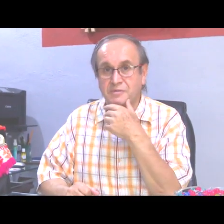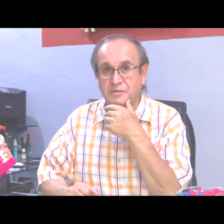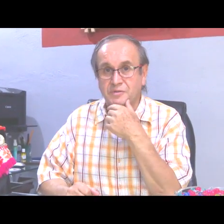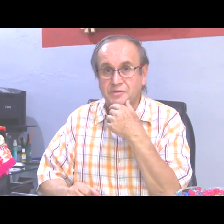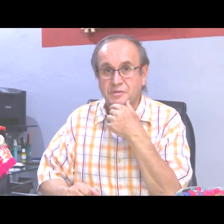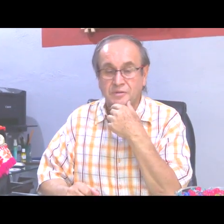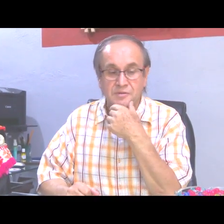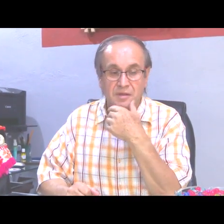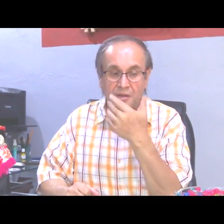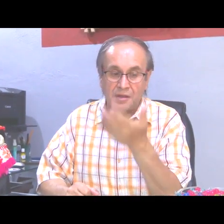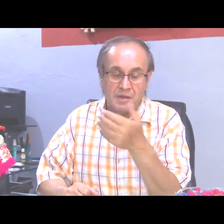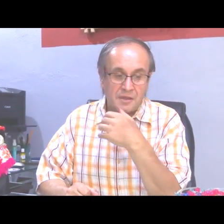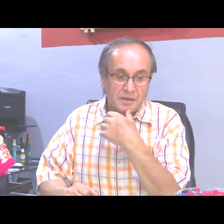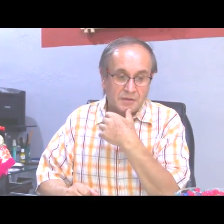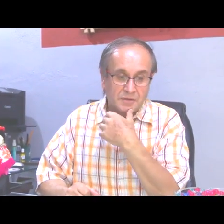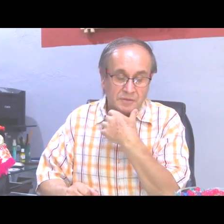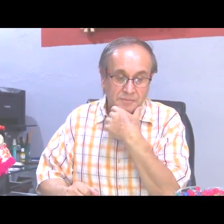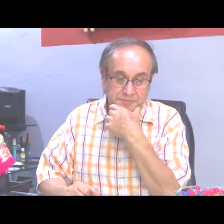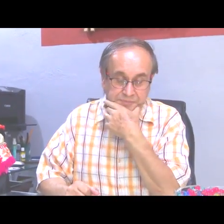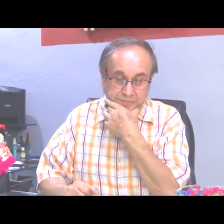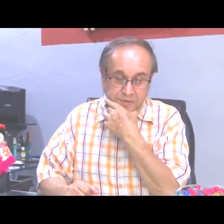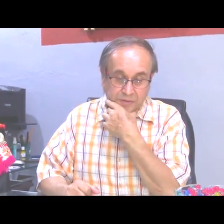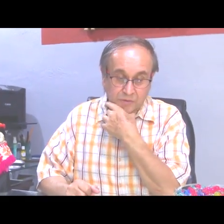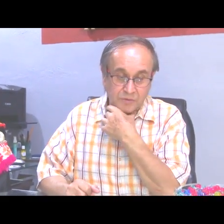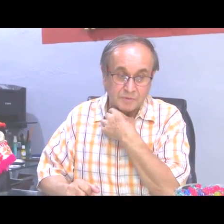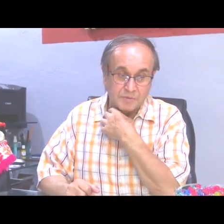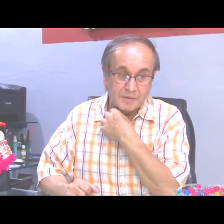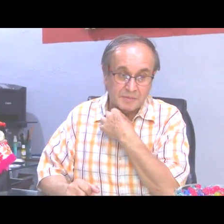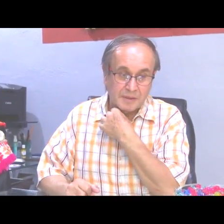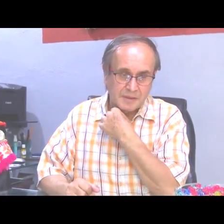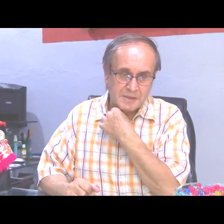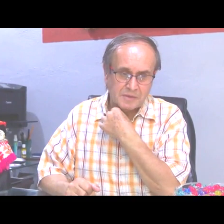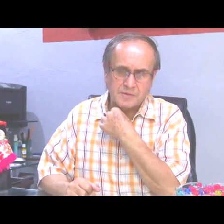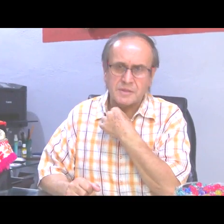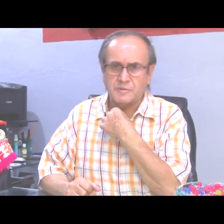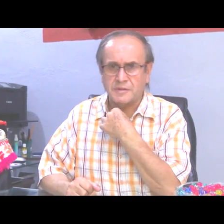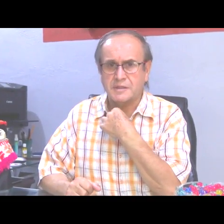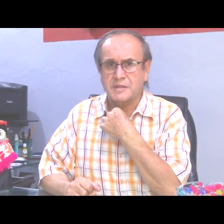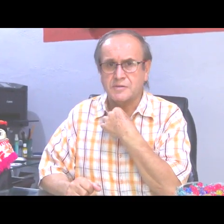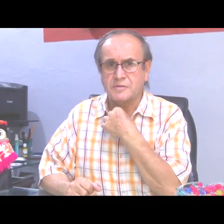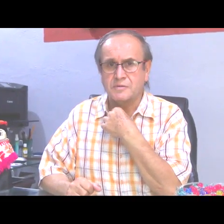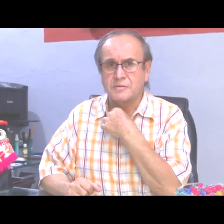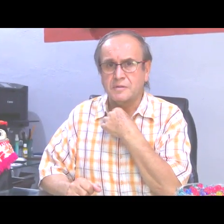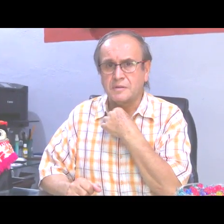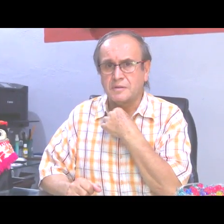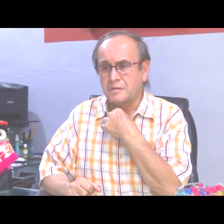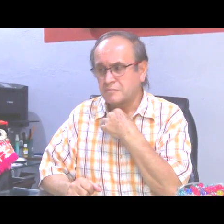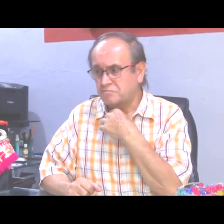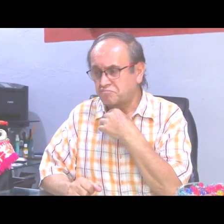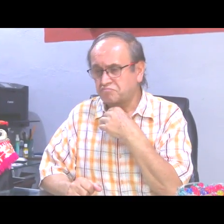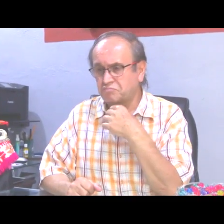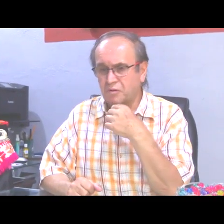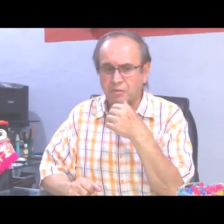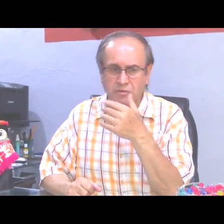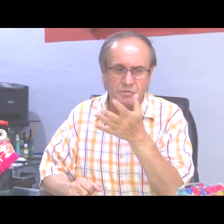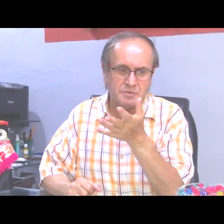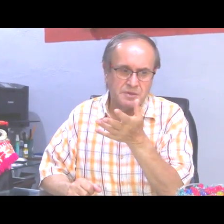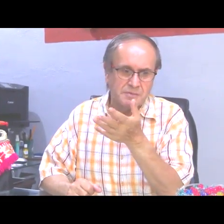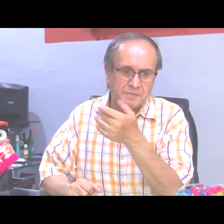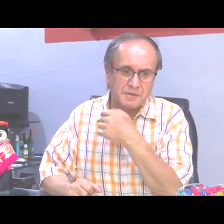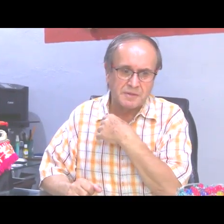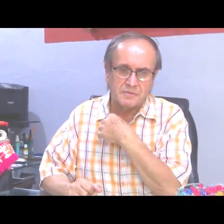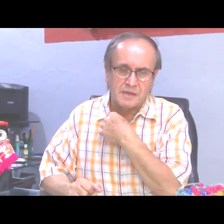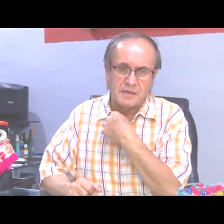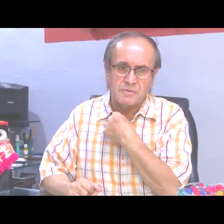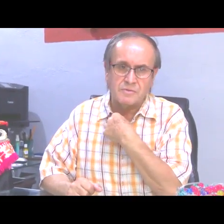está la situación son ellos. Con Toño, pues también, gracias a Dios, hay buena relación, y cuando pues